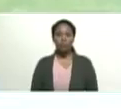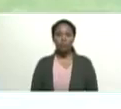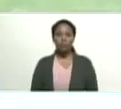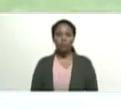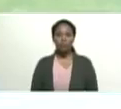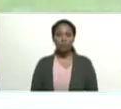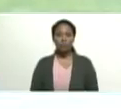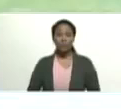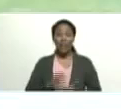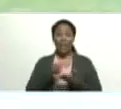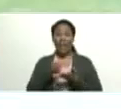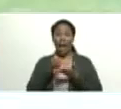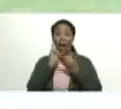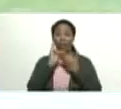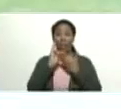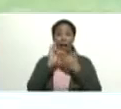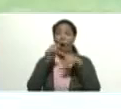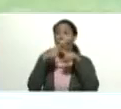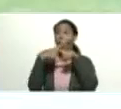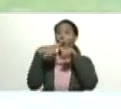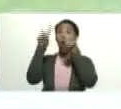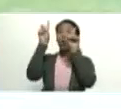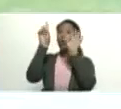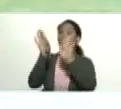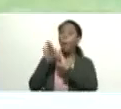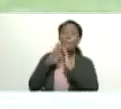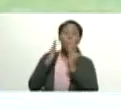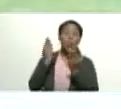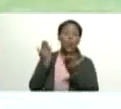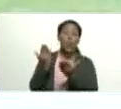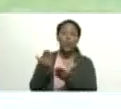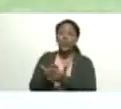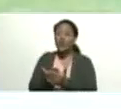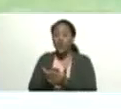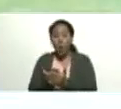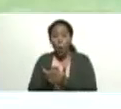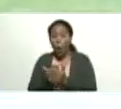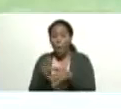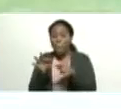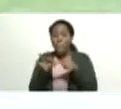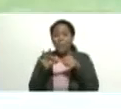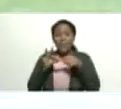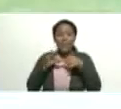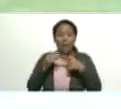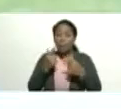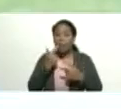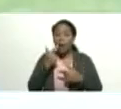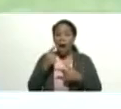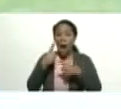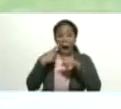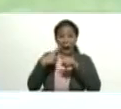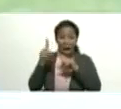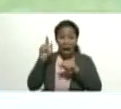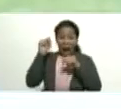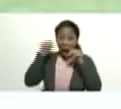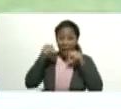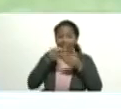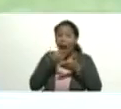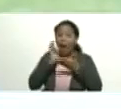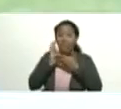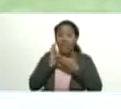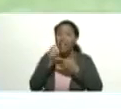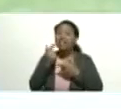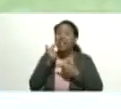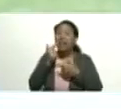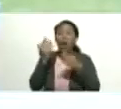Este café es extraterrestre, ¿oyeron? Esto vino de Marte, compadre. Esto no vino de Boconó, esto vino de Marte. O de